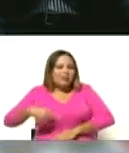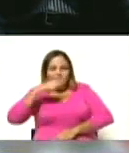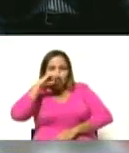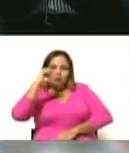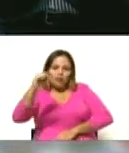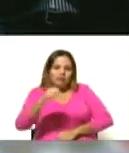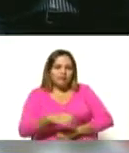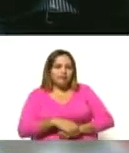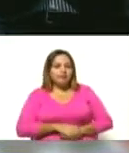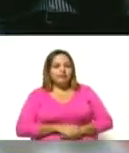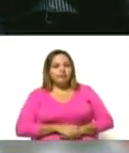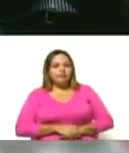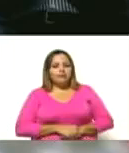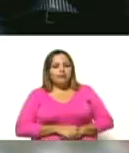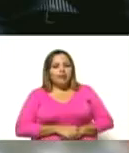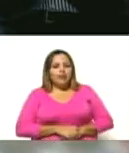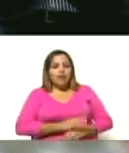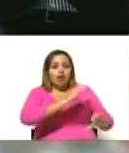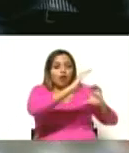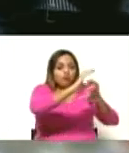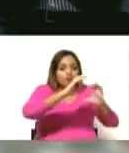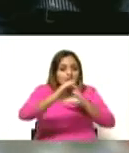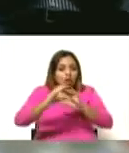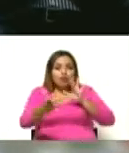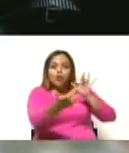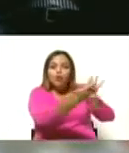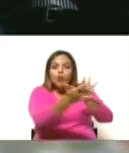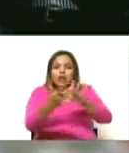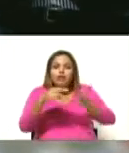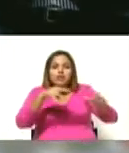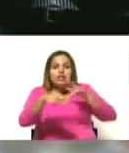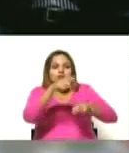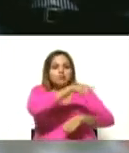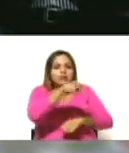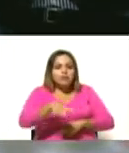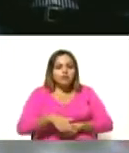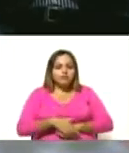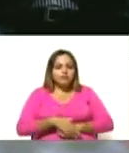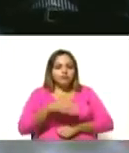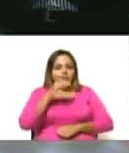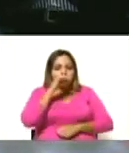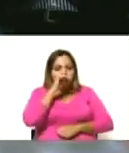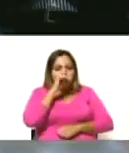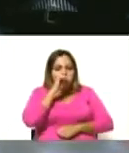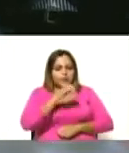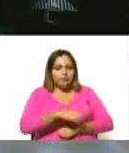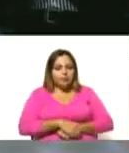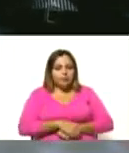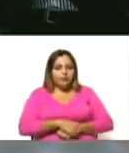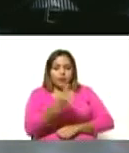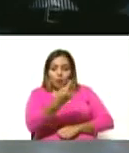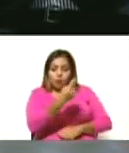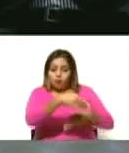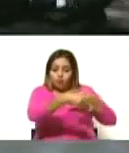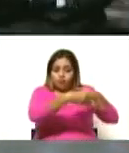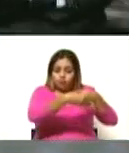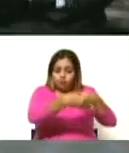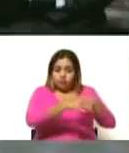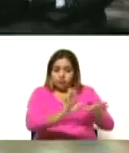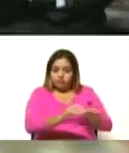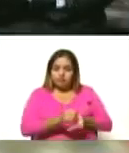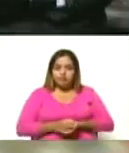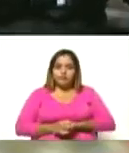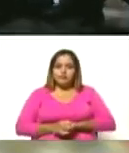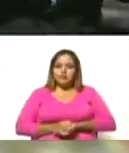ese escenario de comunicación, de contactos, de relaciones con la gente. Así sea mediático. Me llama la atención